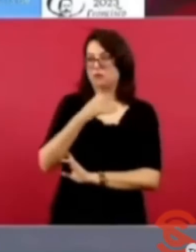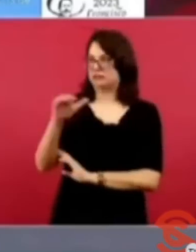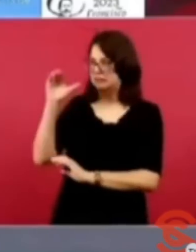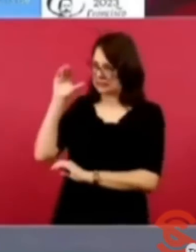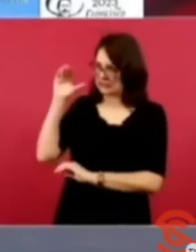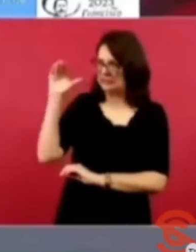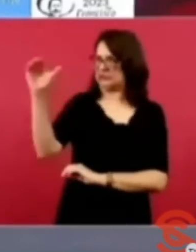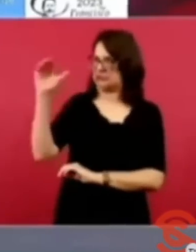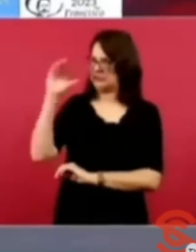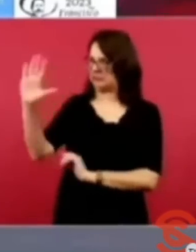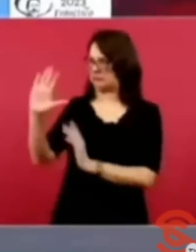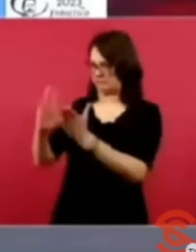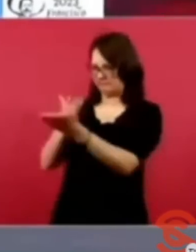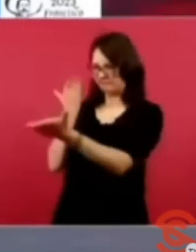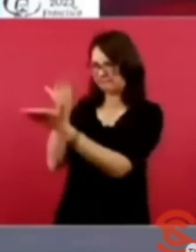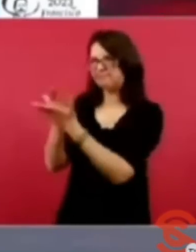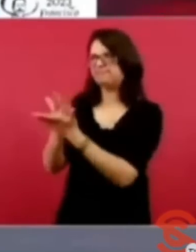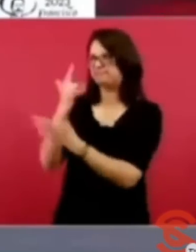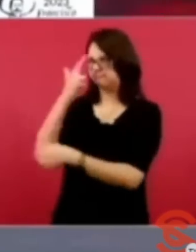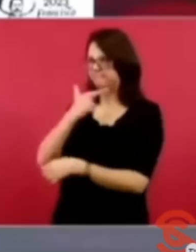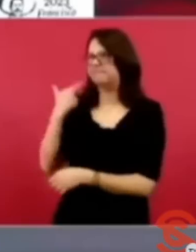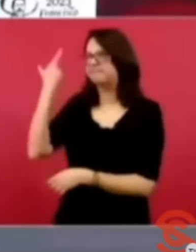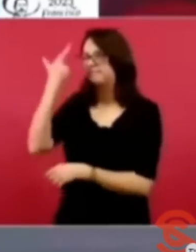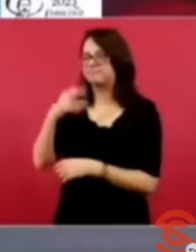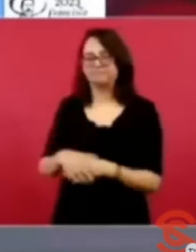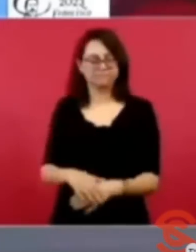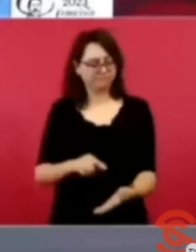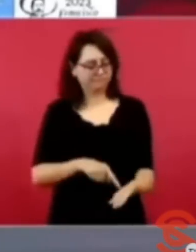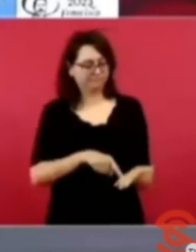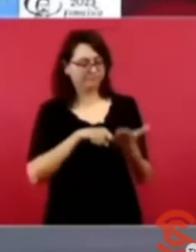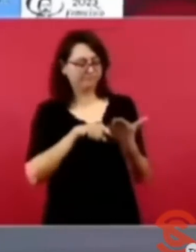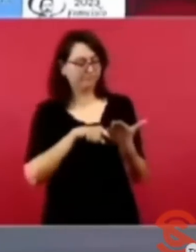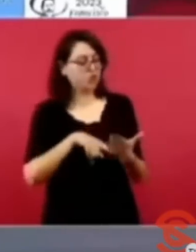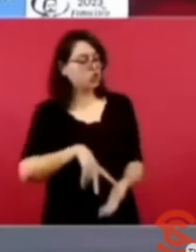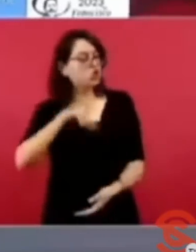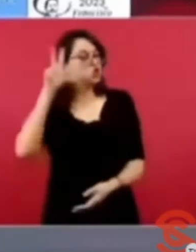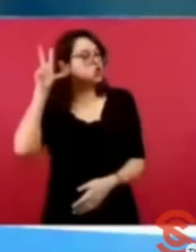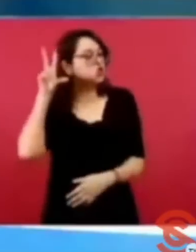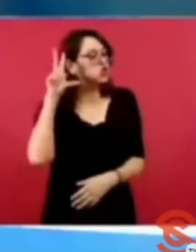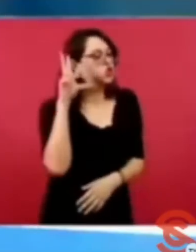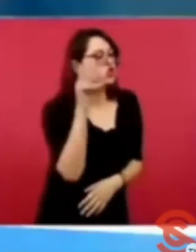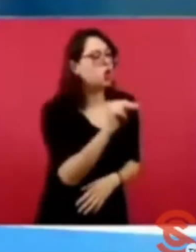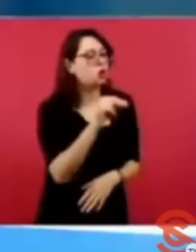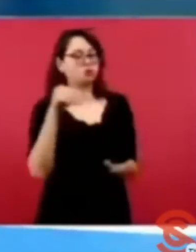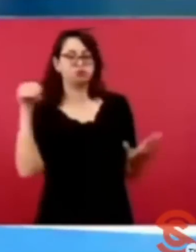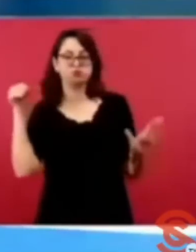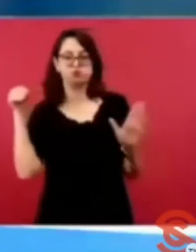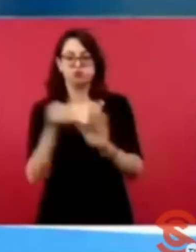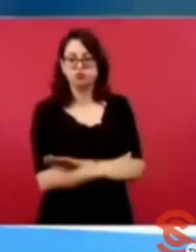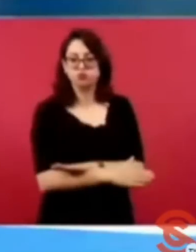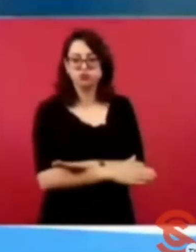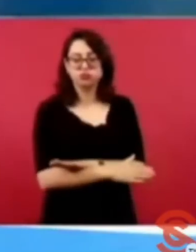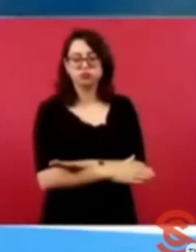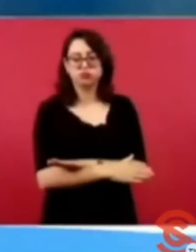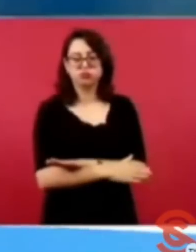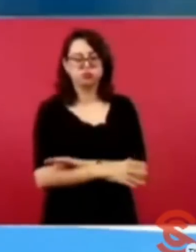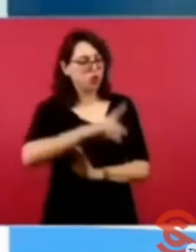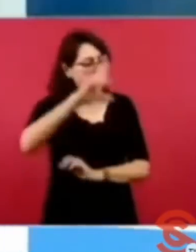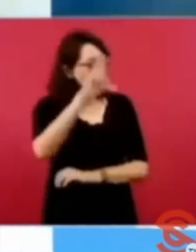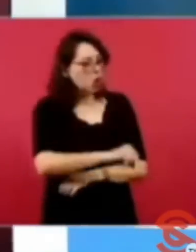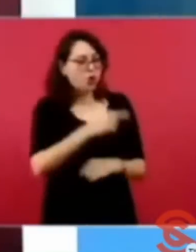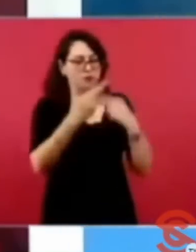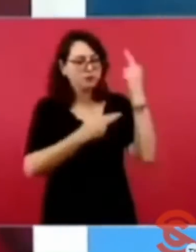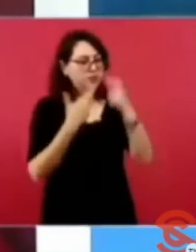en el mismo sentido, desechar el recurso. Pero quién sabe,